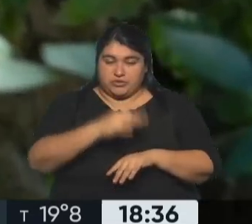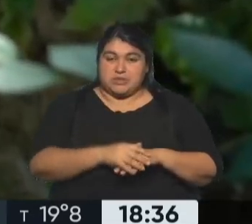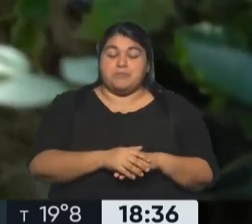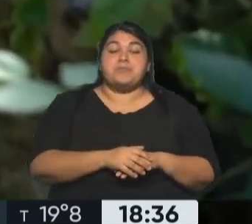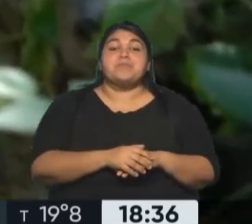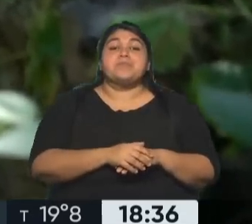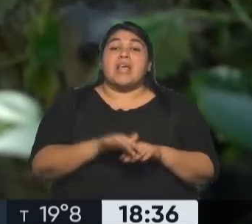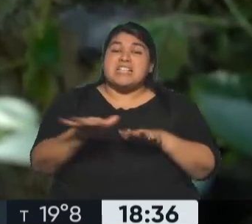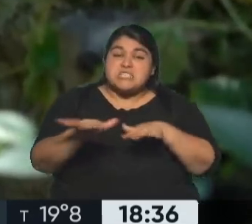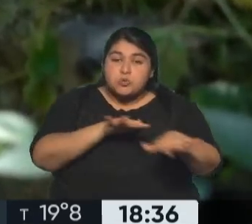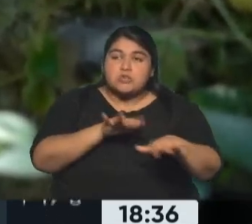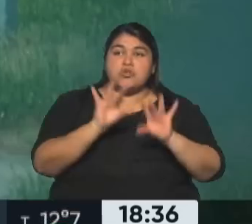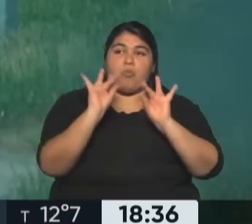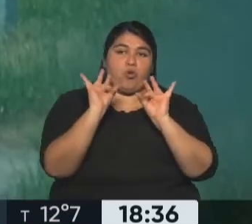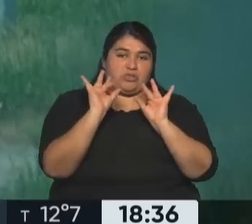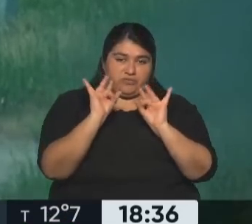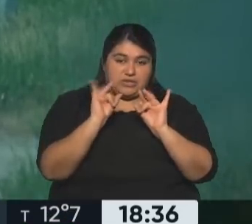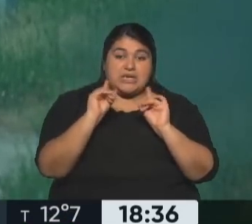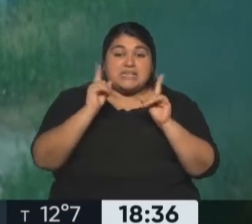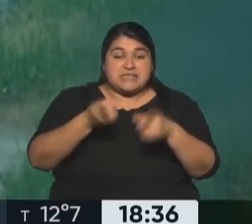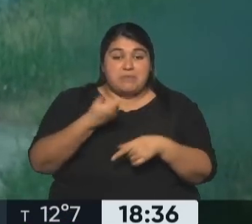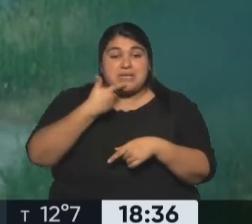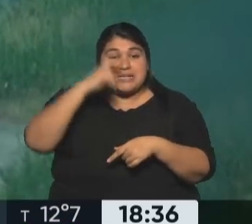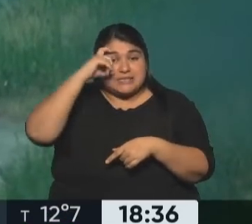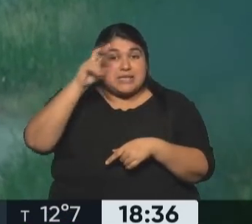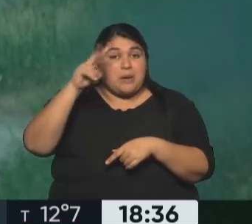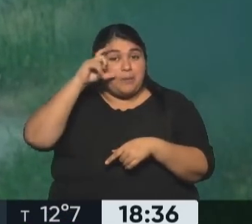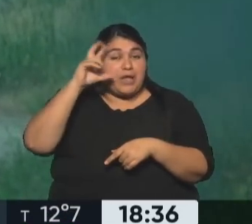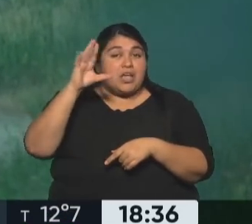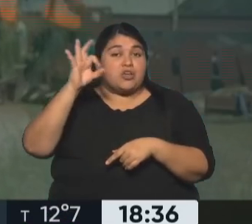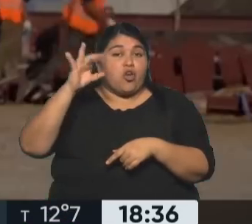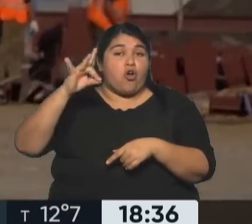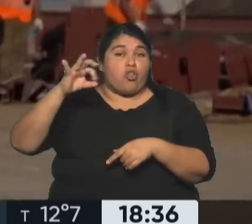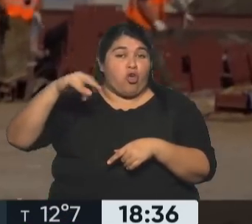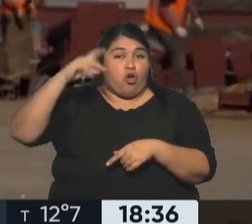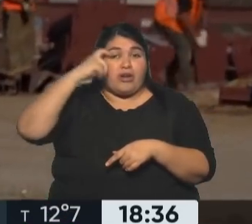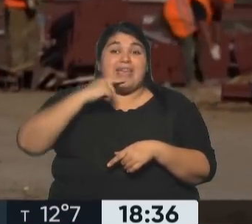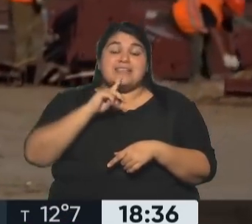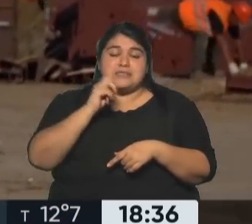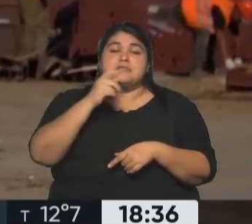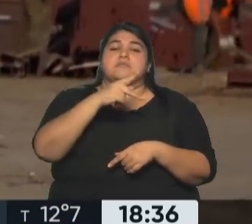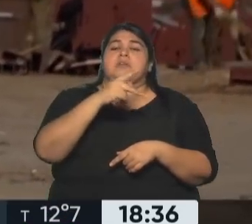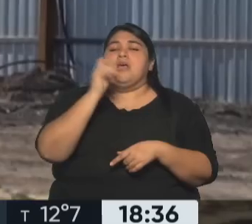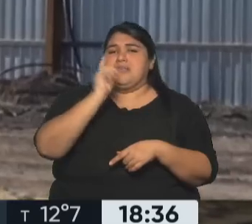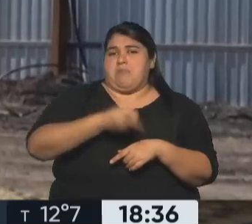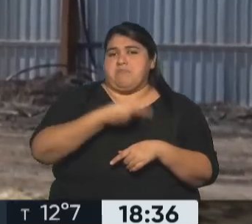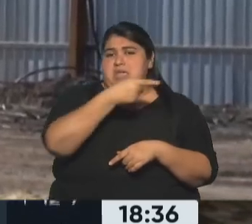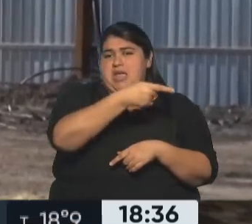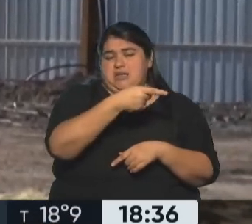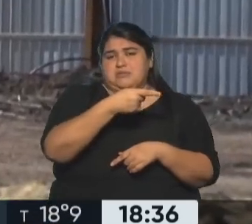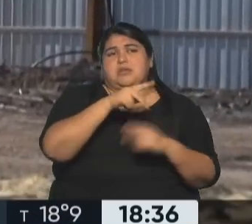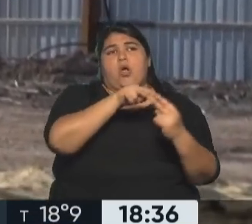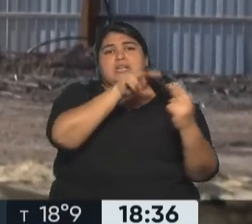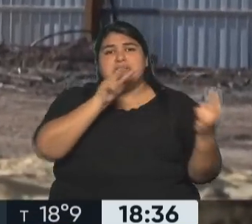situación es difícil también en Severodonetsk, al este de Ucrania, después de que tropas rusas destruyeran un segundo puente